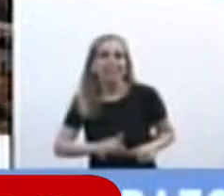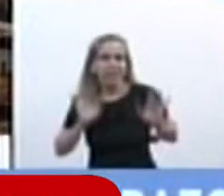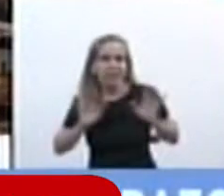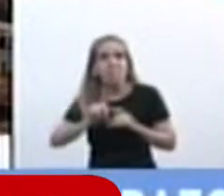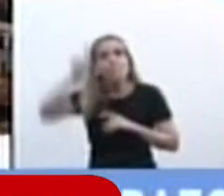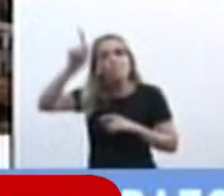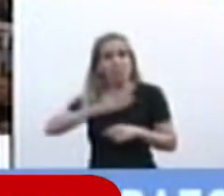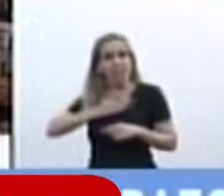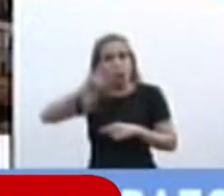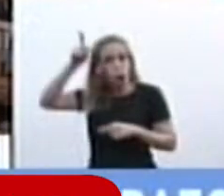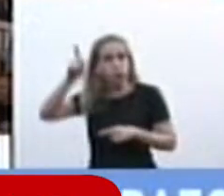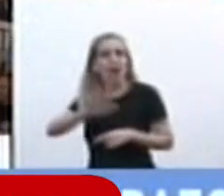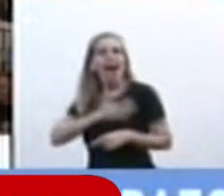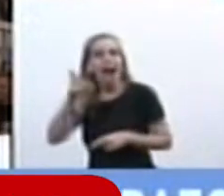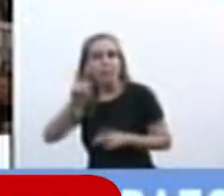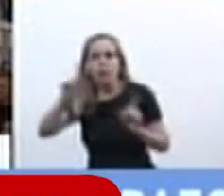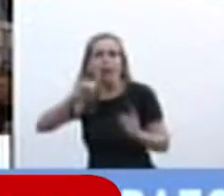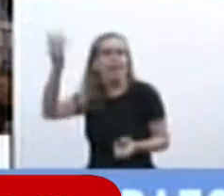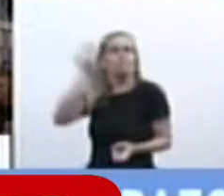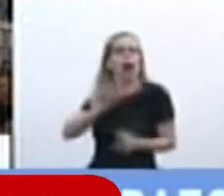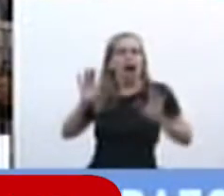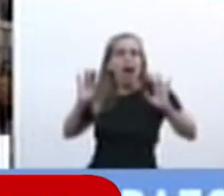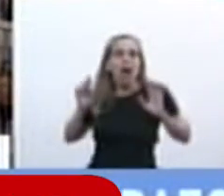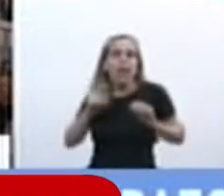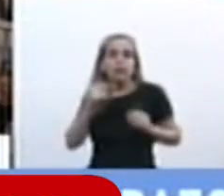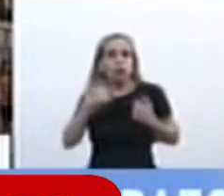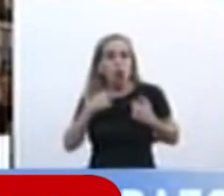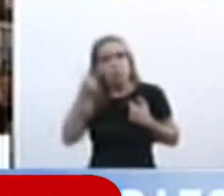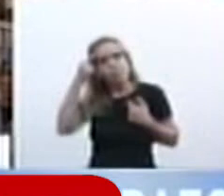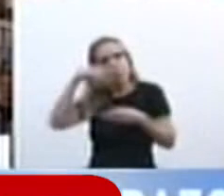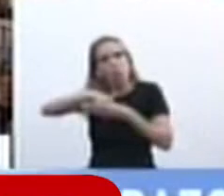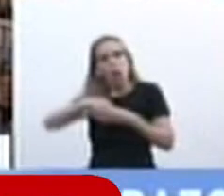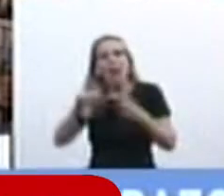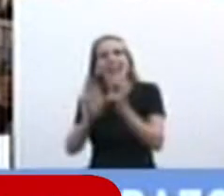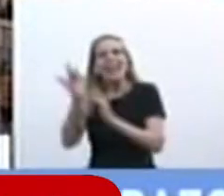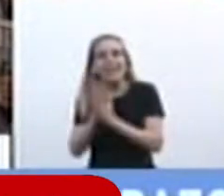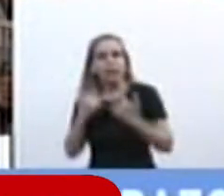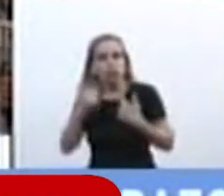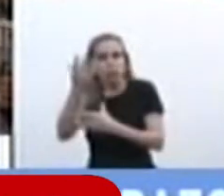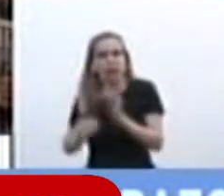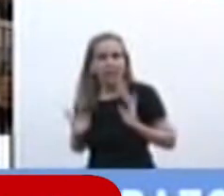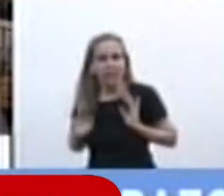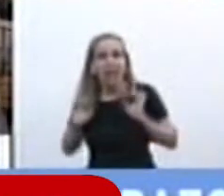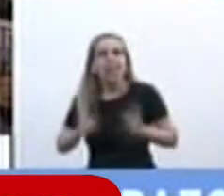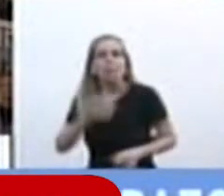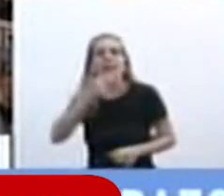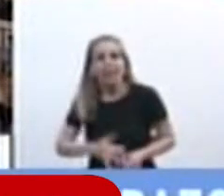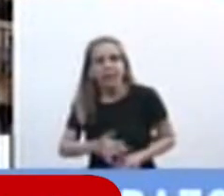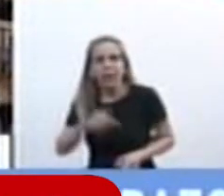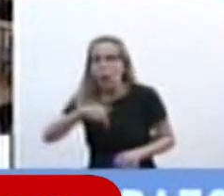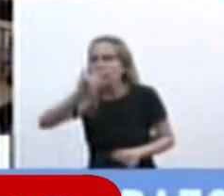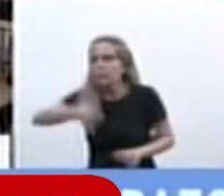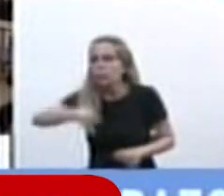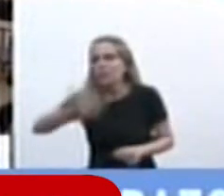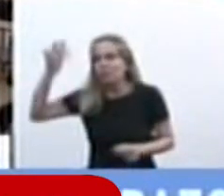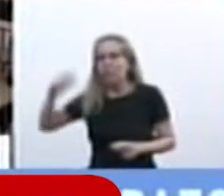creo ama y no castiga, y como entendí que como iglesia he fallado, también entendí con más convicción que nunca que aquella